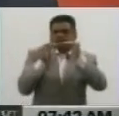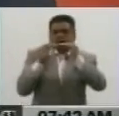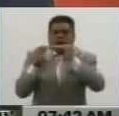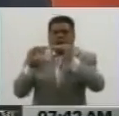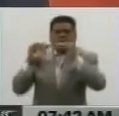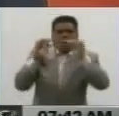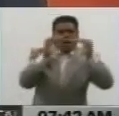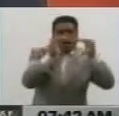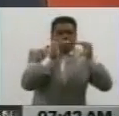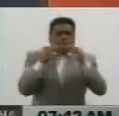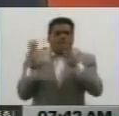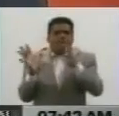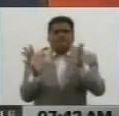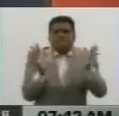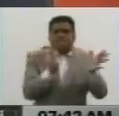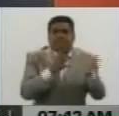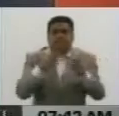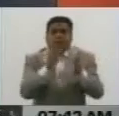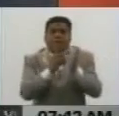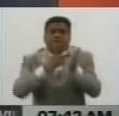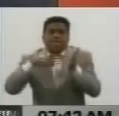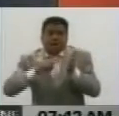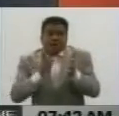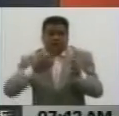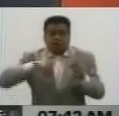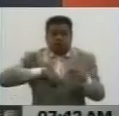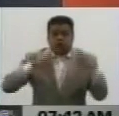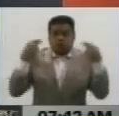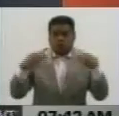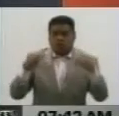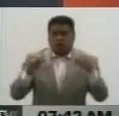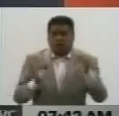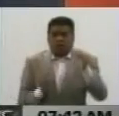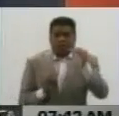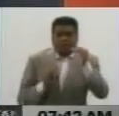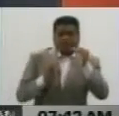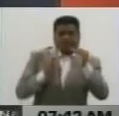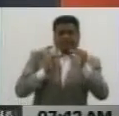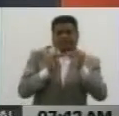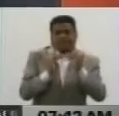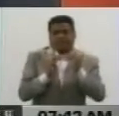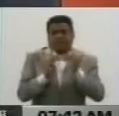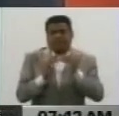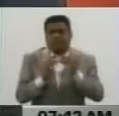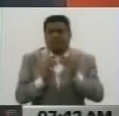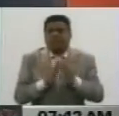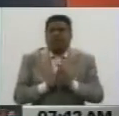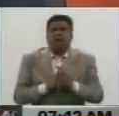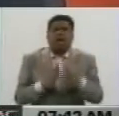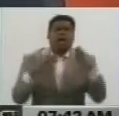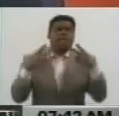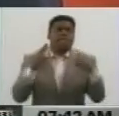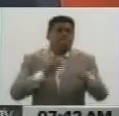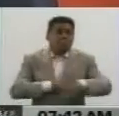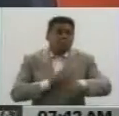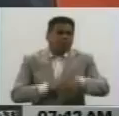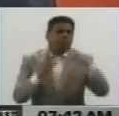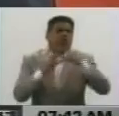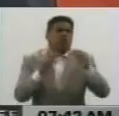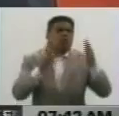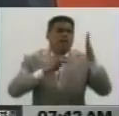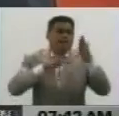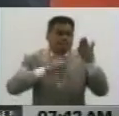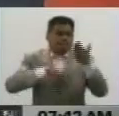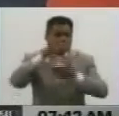nosotros somos parte de la naturaleza también. Entonces, en el momento en que el Estado venezolano busca desarrollar un proyecto que